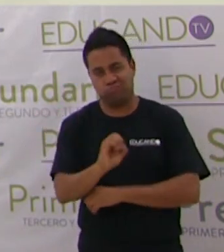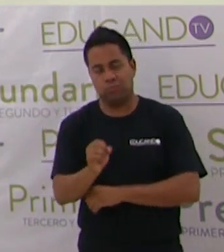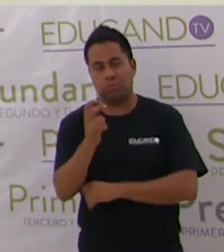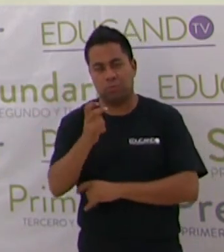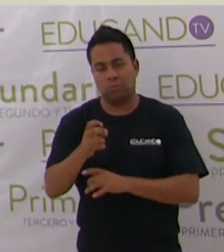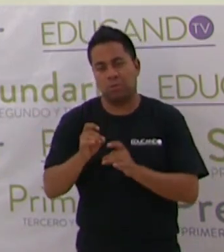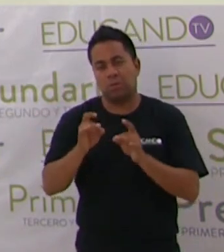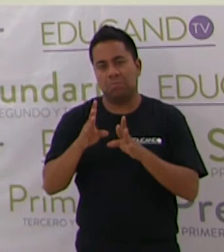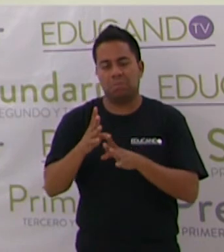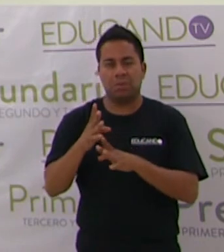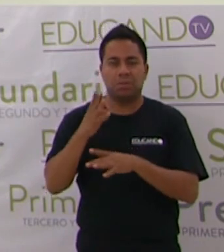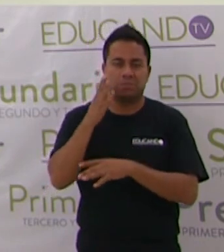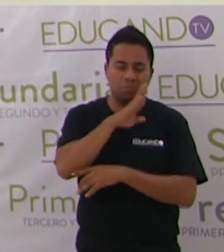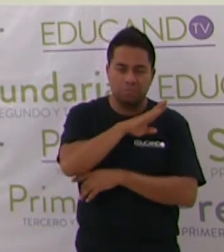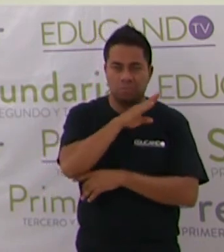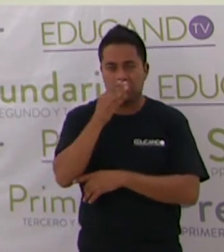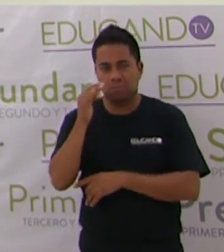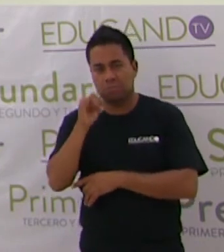influido mucho.